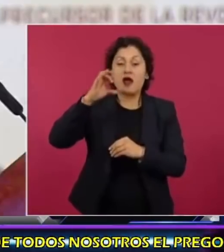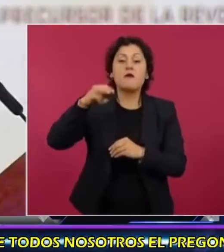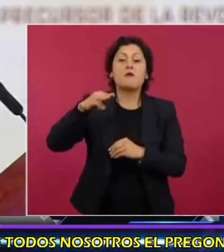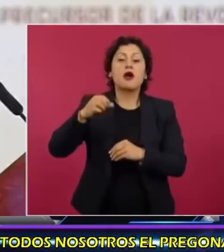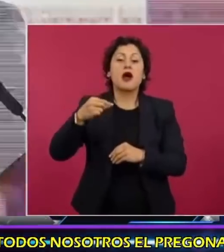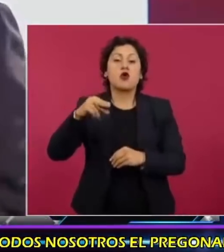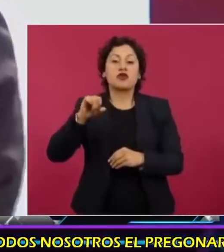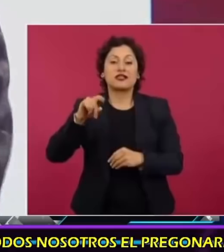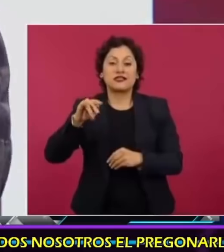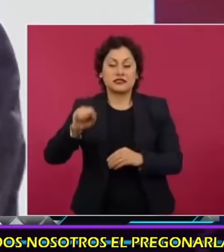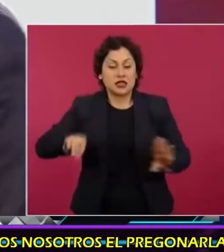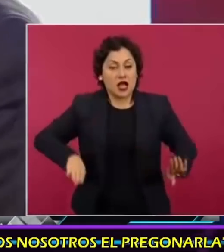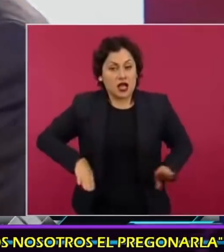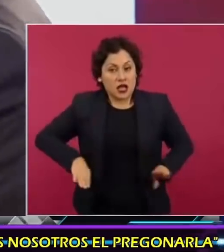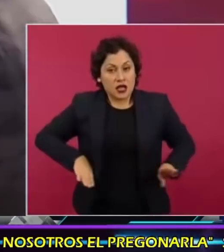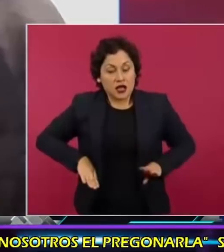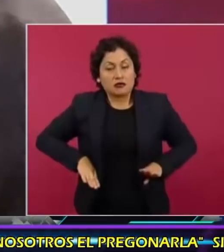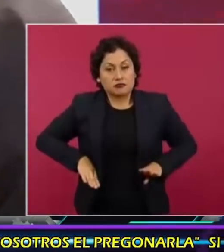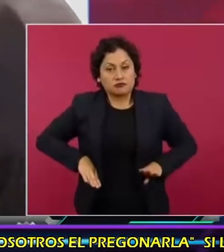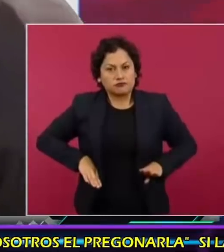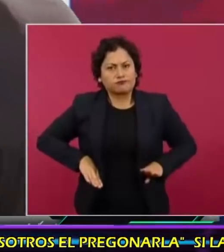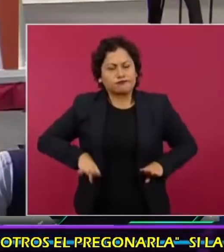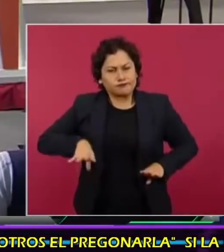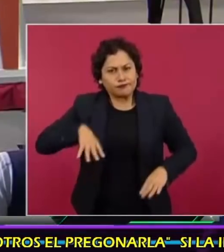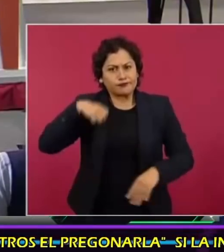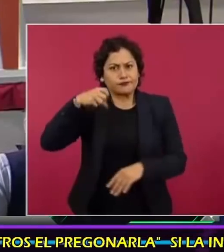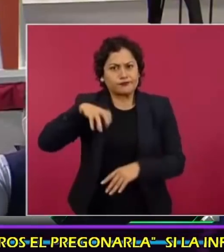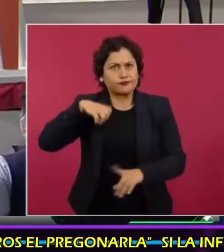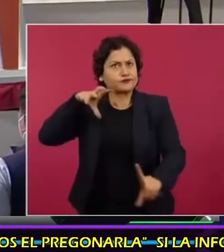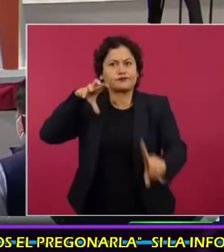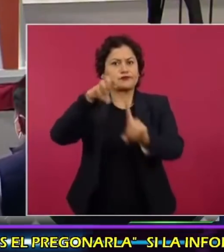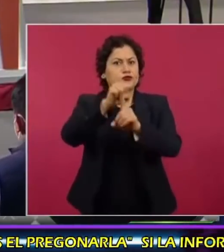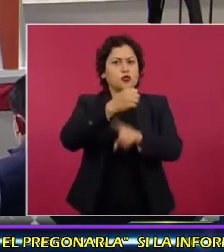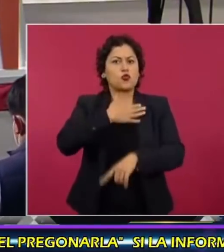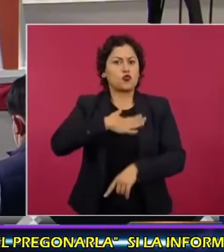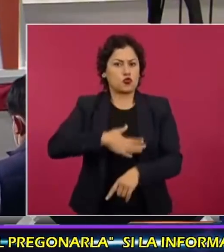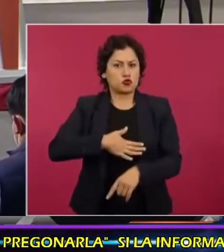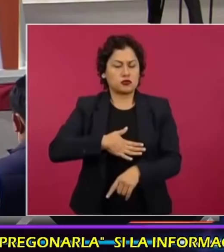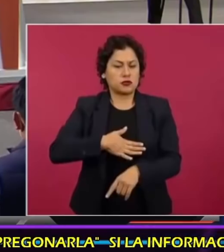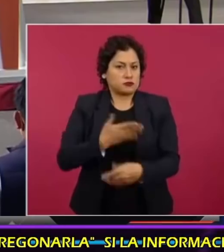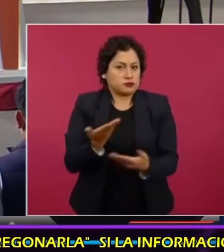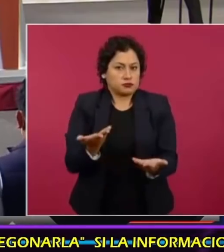duchador por la justicia. Entonces, siempre…